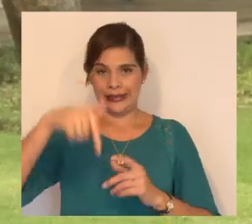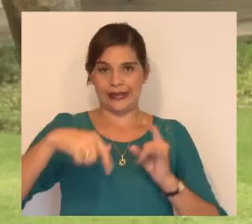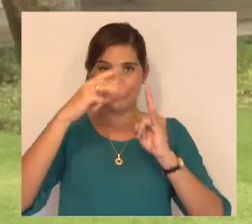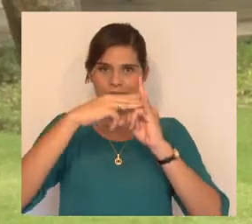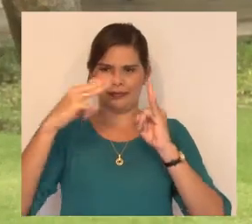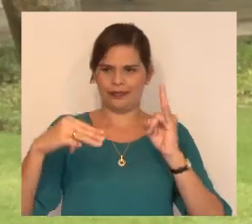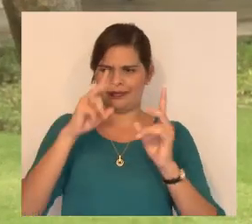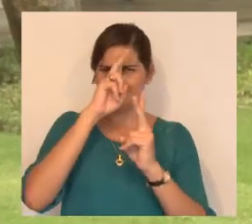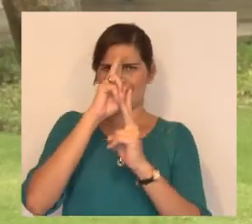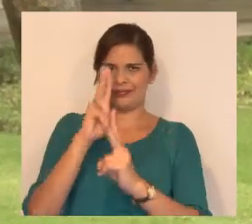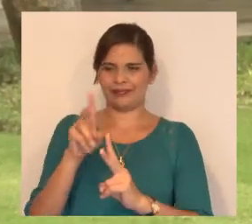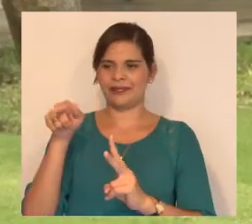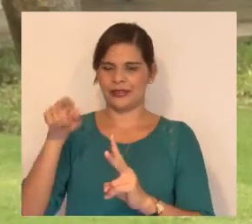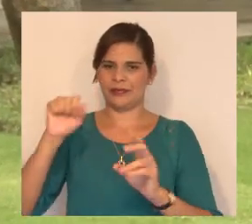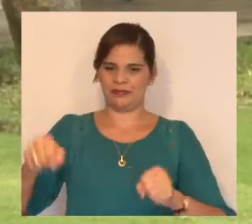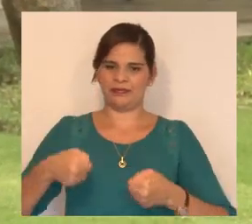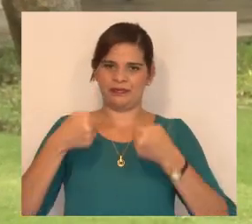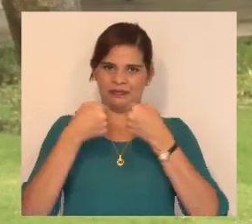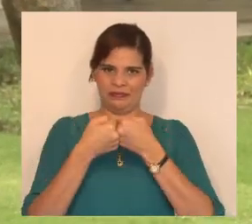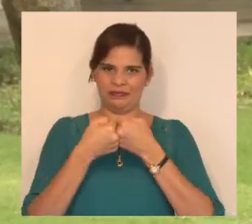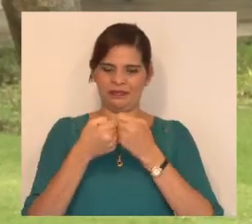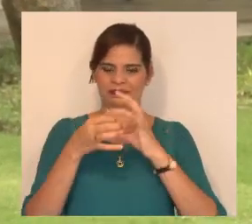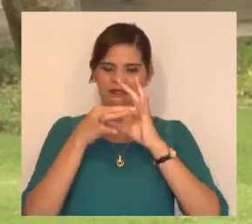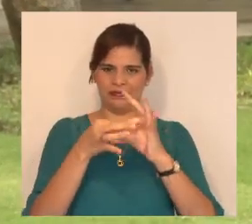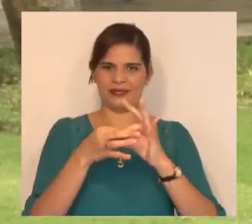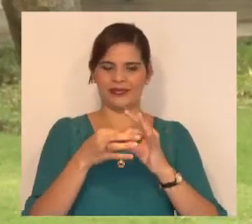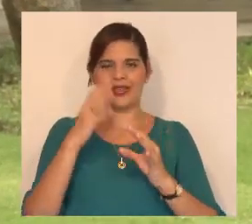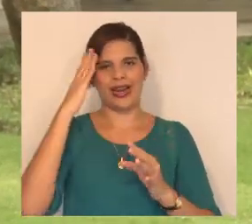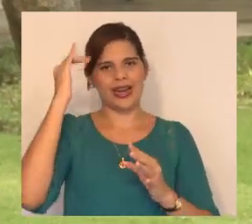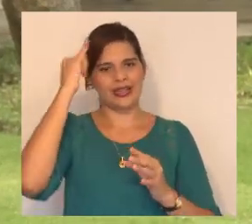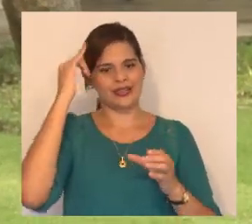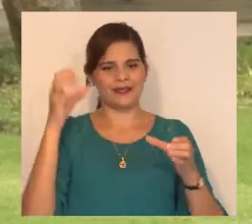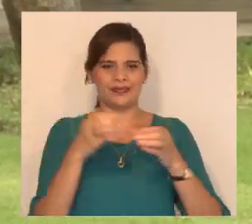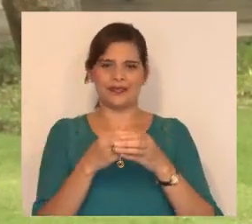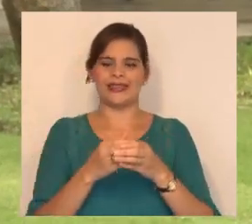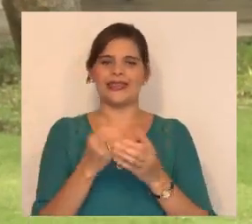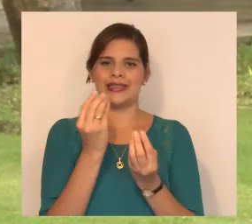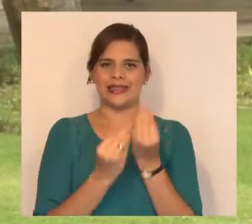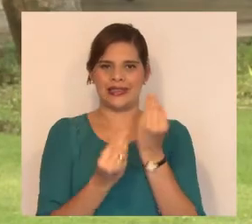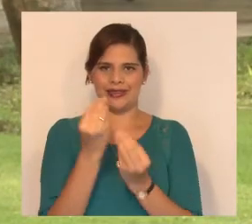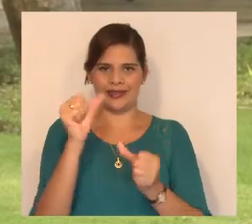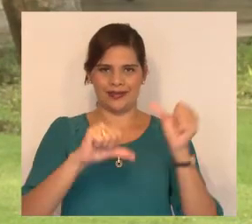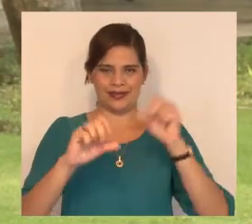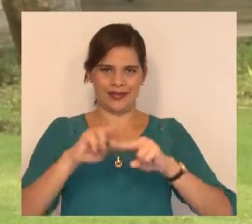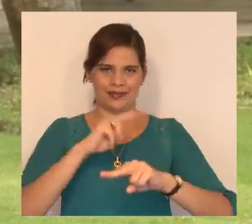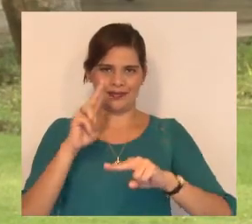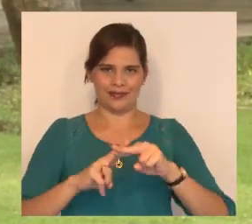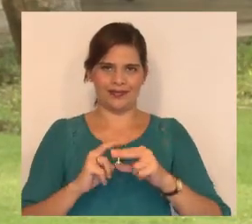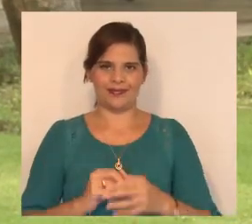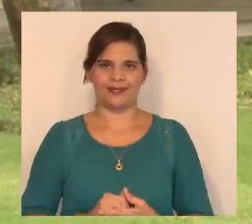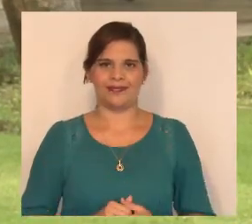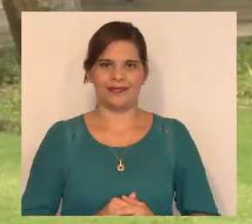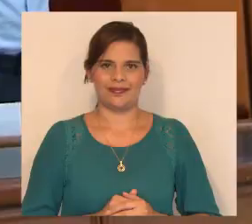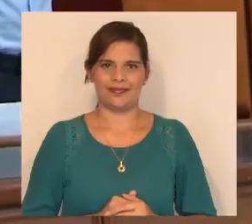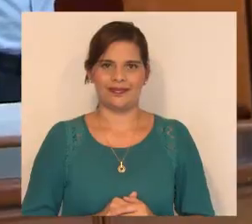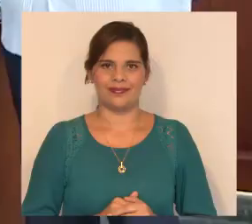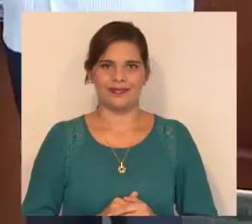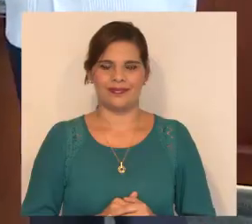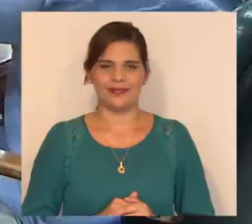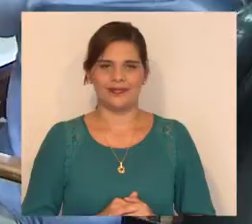La Universidad del Magdalena fue designada como integrante de carácter institucional de la Academia Colombiana de Ciencias Exactas, Físicas y Naturales.